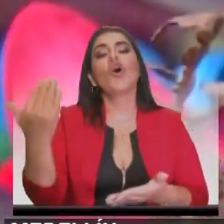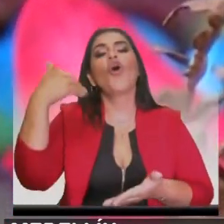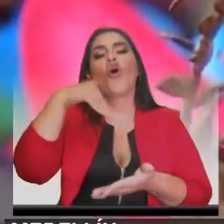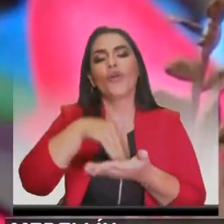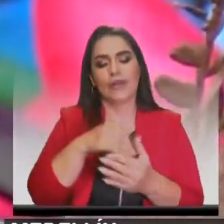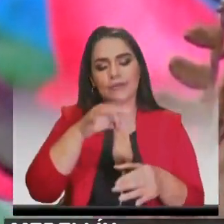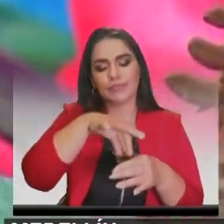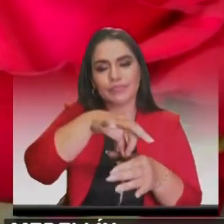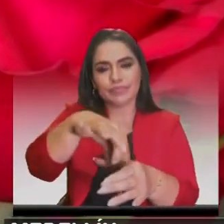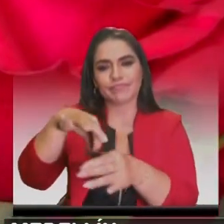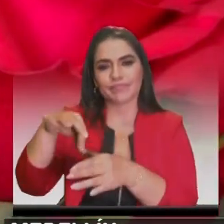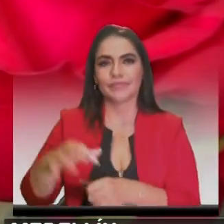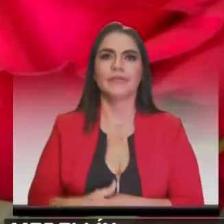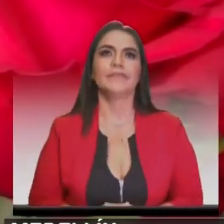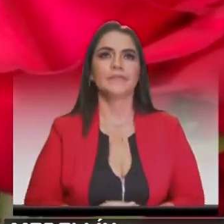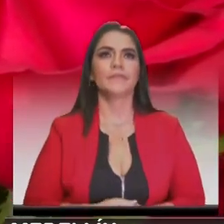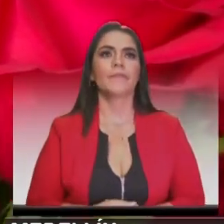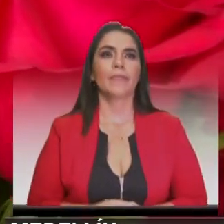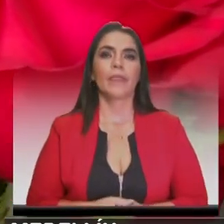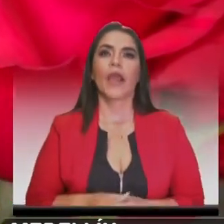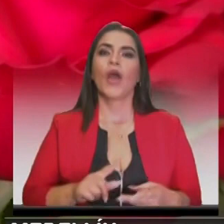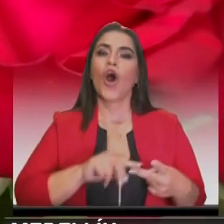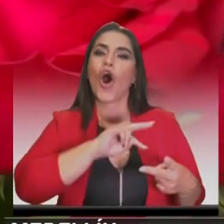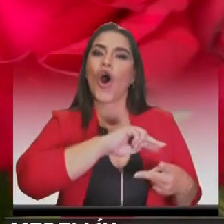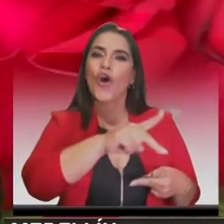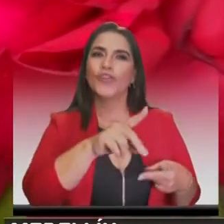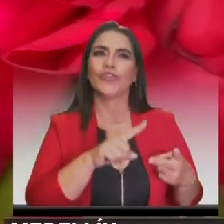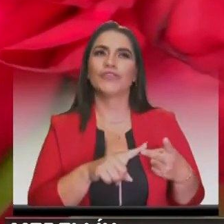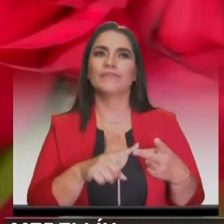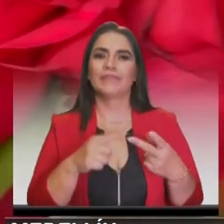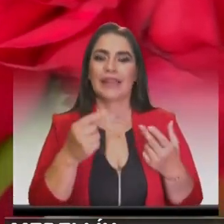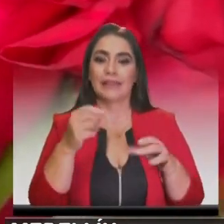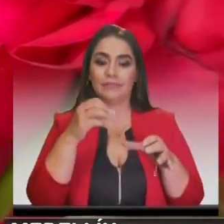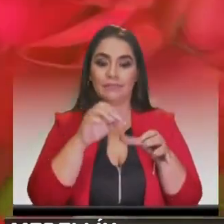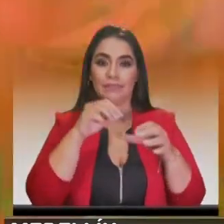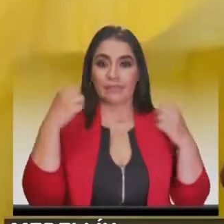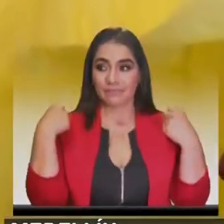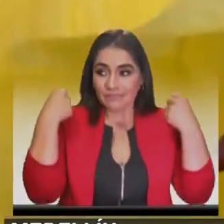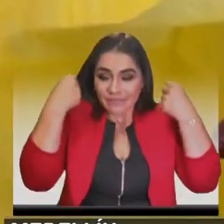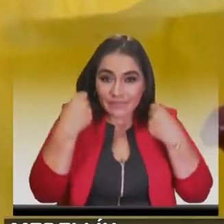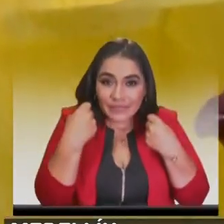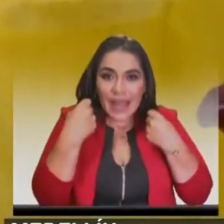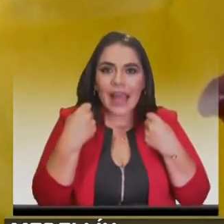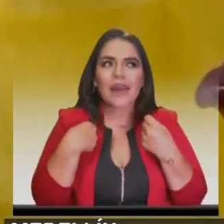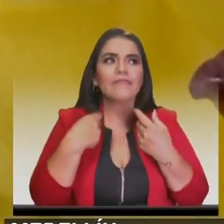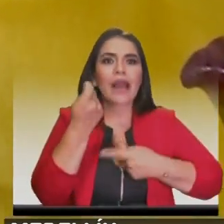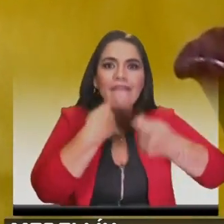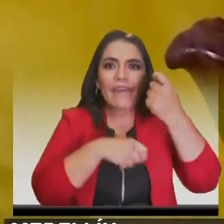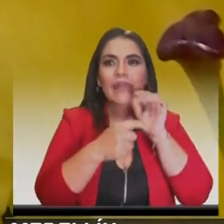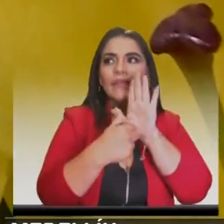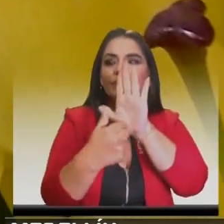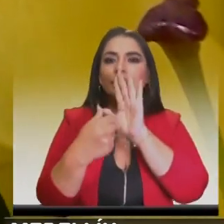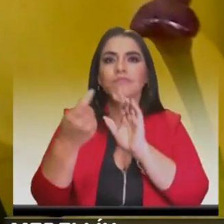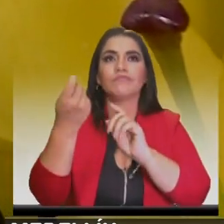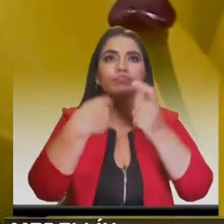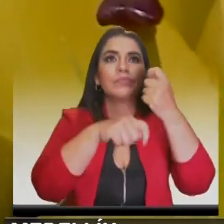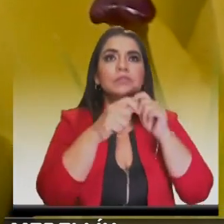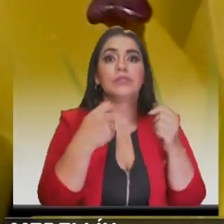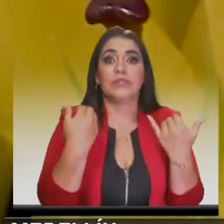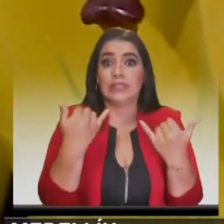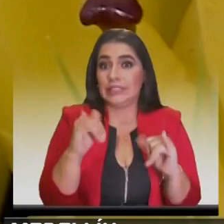noviembre. Hay otros silleteros como los que hacen las silletas comerciales, las silletas emblemáticas, que ya están pegando flor